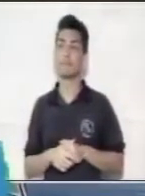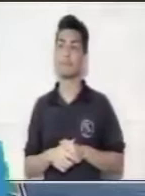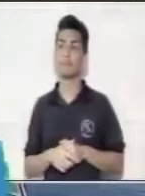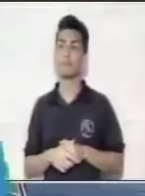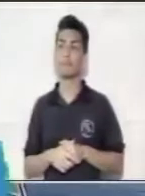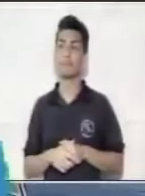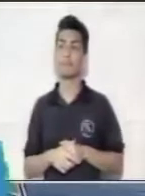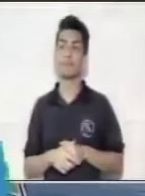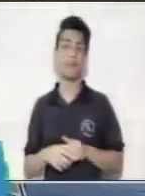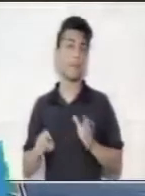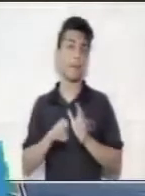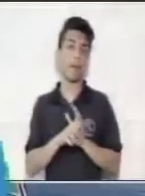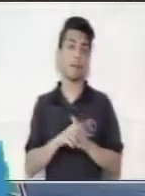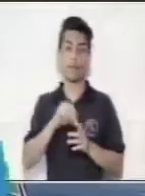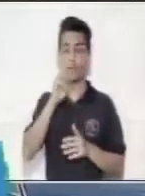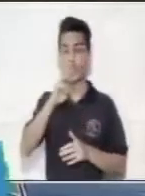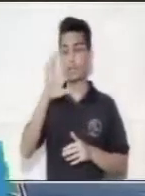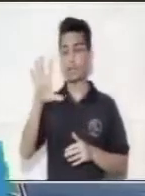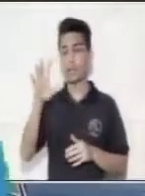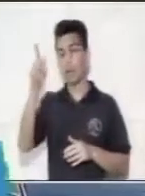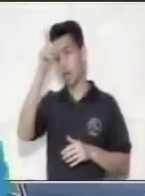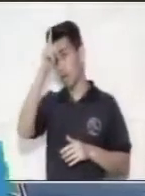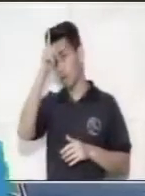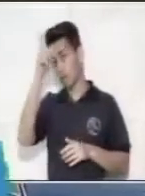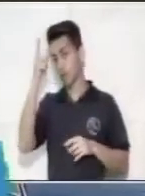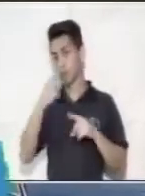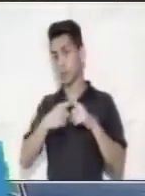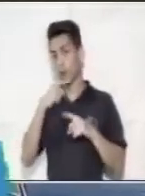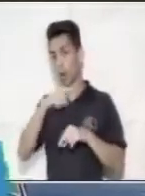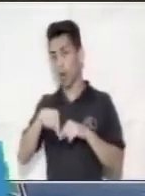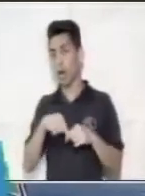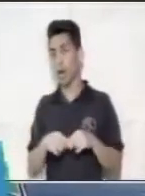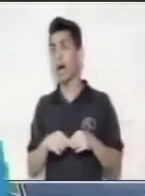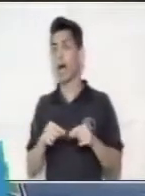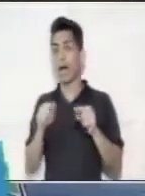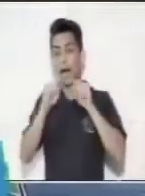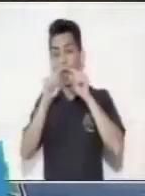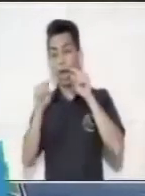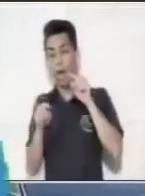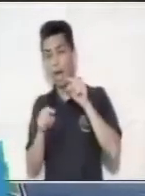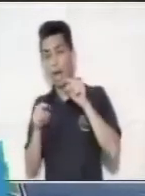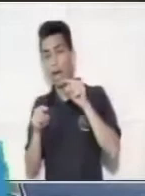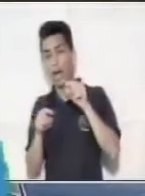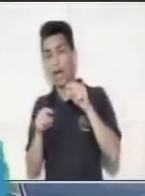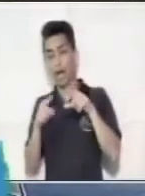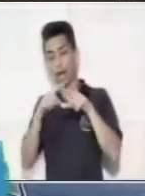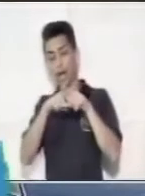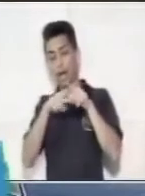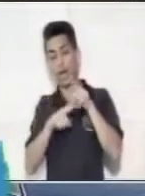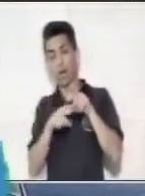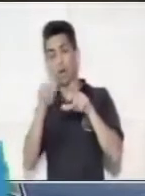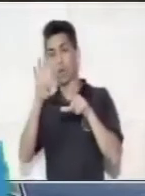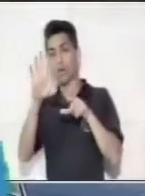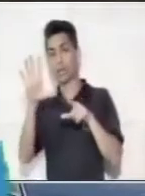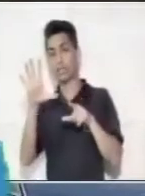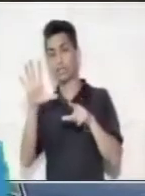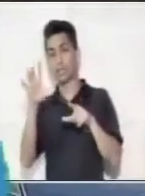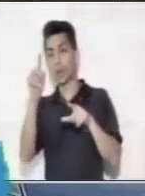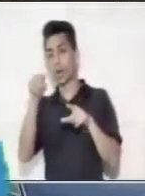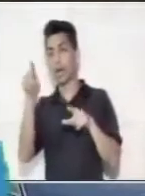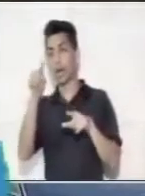el movimiento es de 35 kilómetros por hora con un ángulo de 45 grados, eso ya es